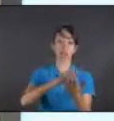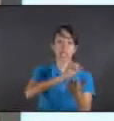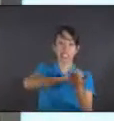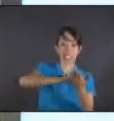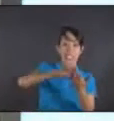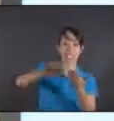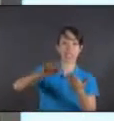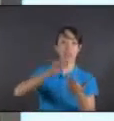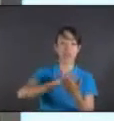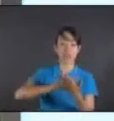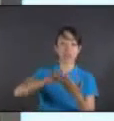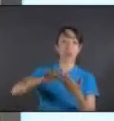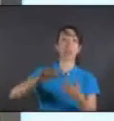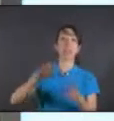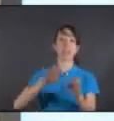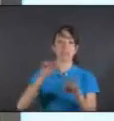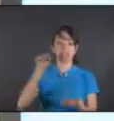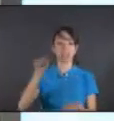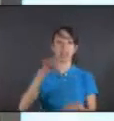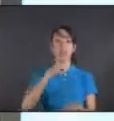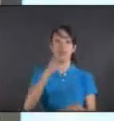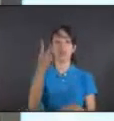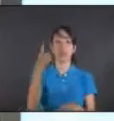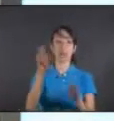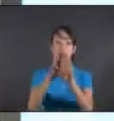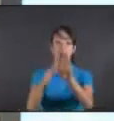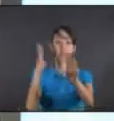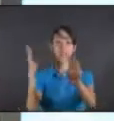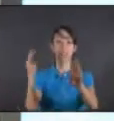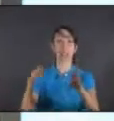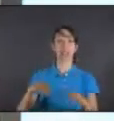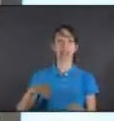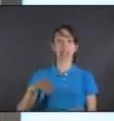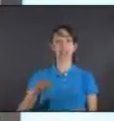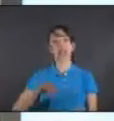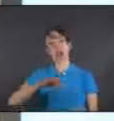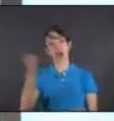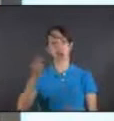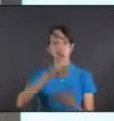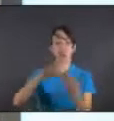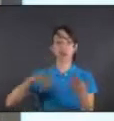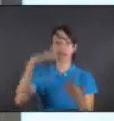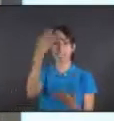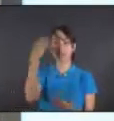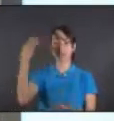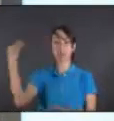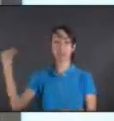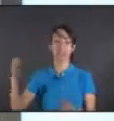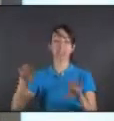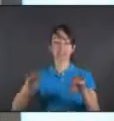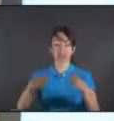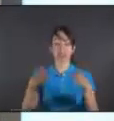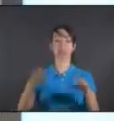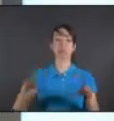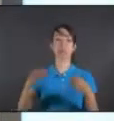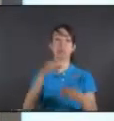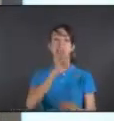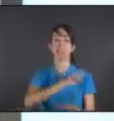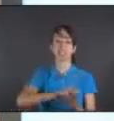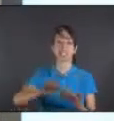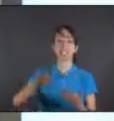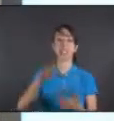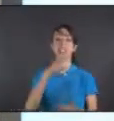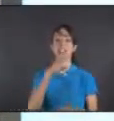te lleva a una dimensión distinta, te coloca espiritualmente en lugares en